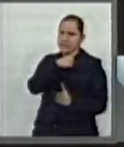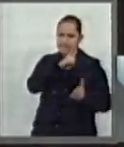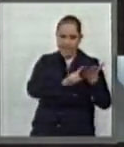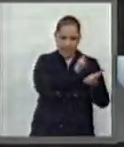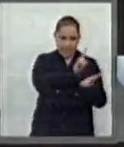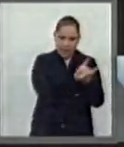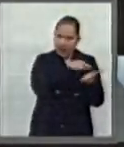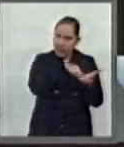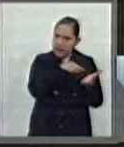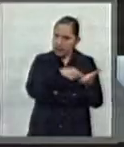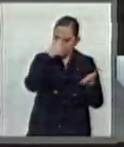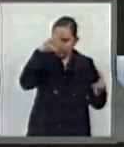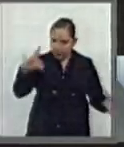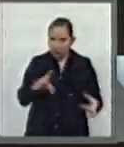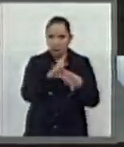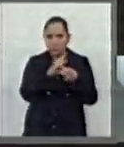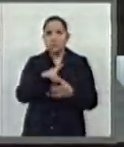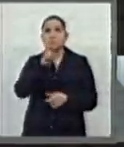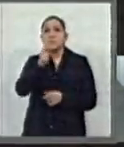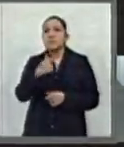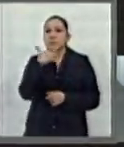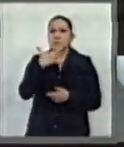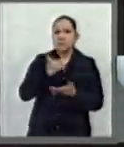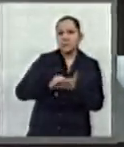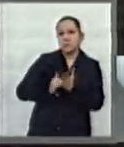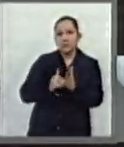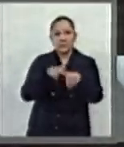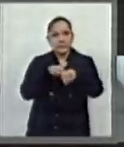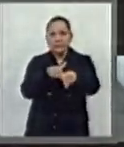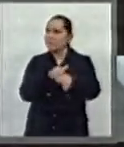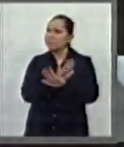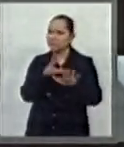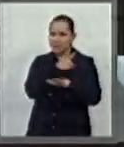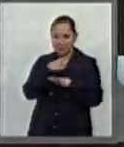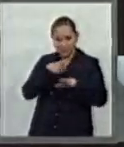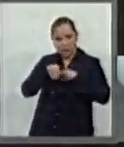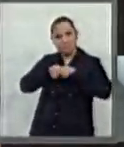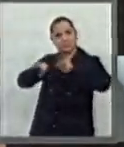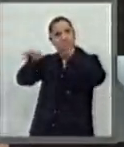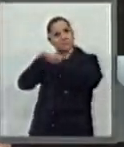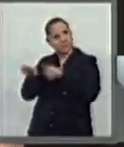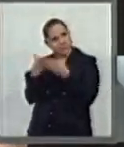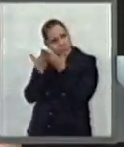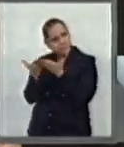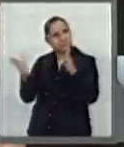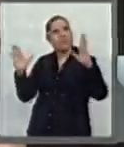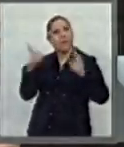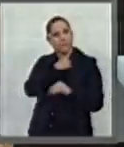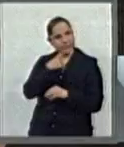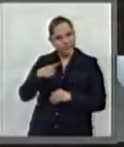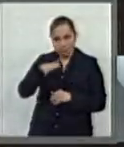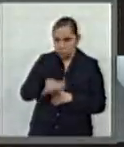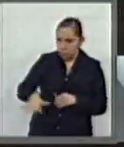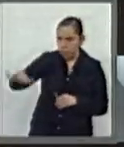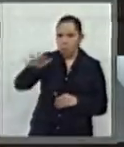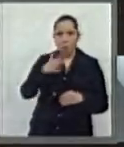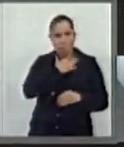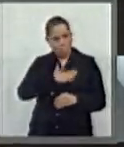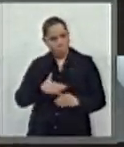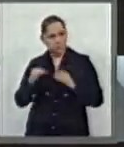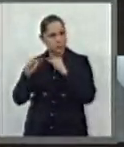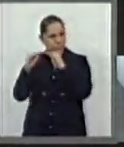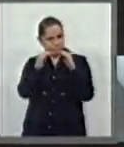suma, seguir haciendo de la transparencia y de la legalidad salvaguardas de nuestra democracia.